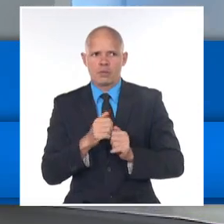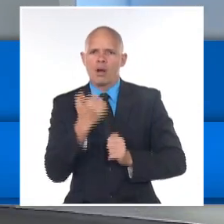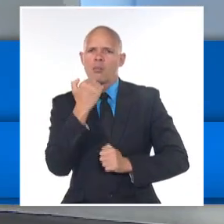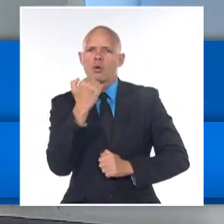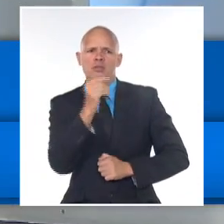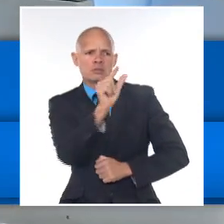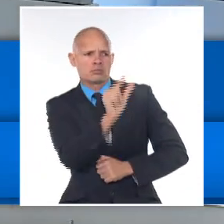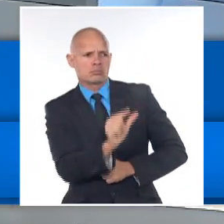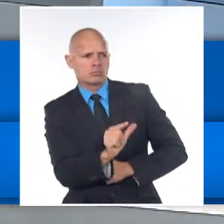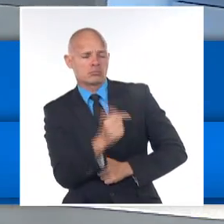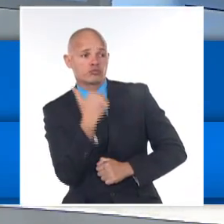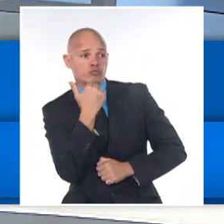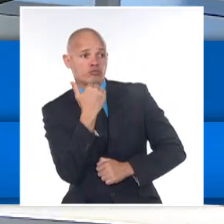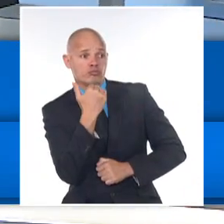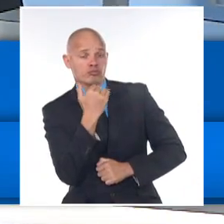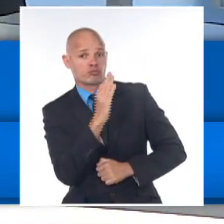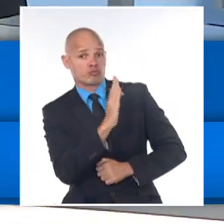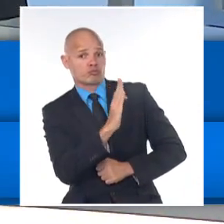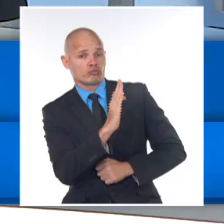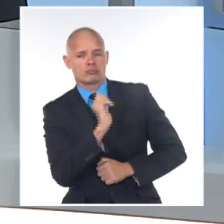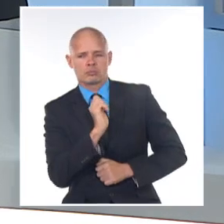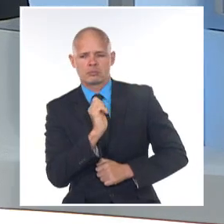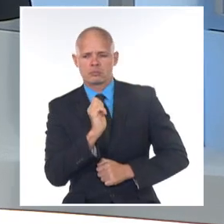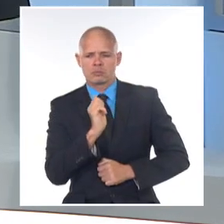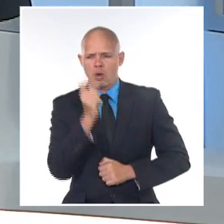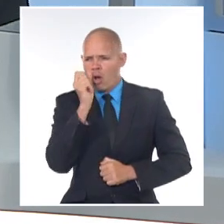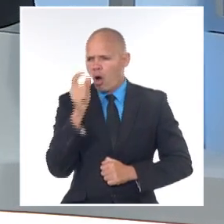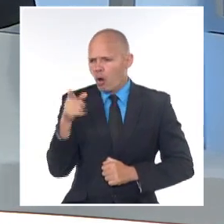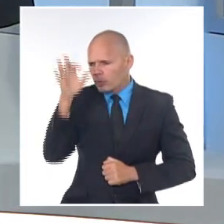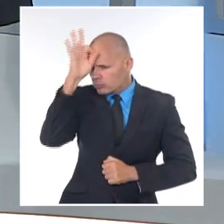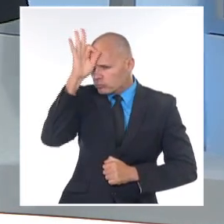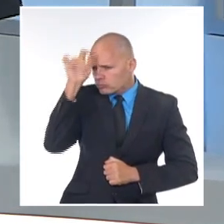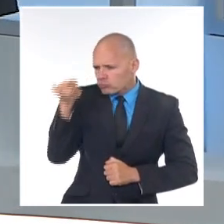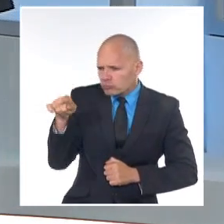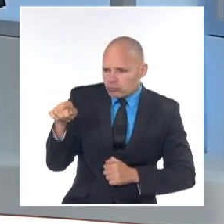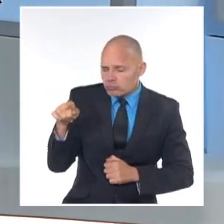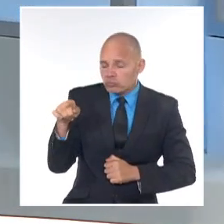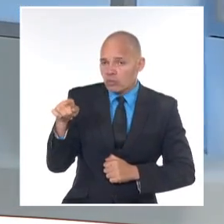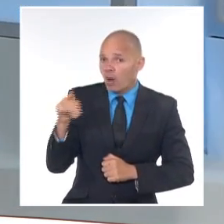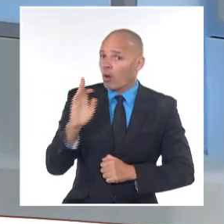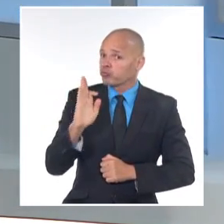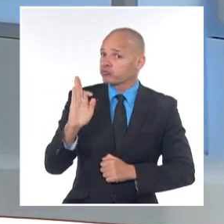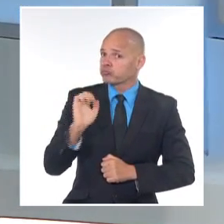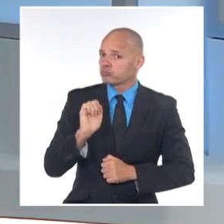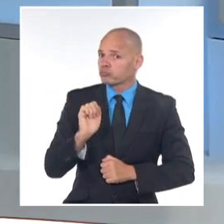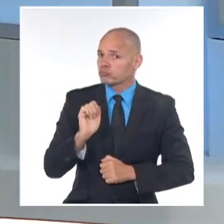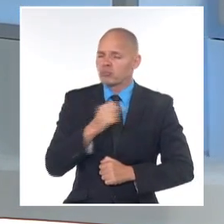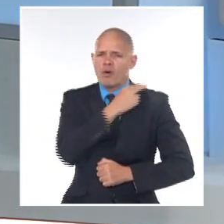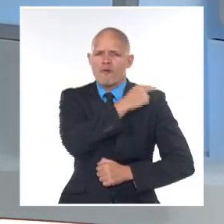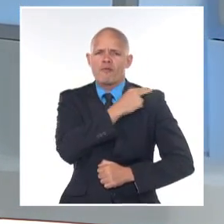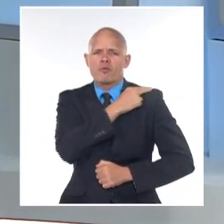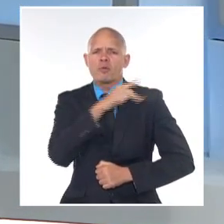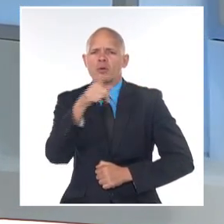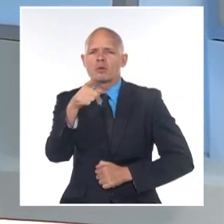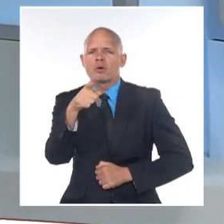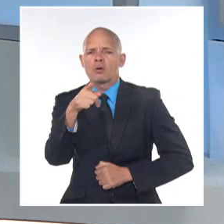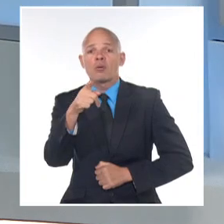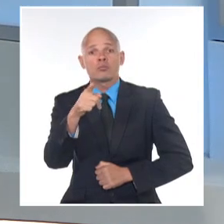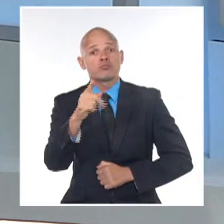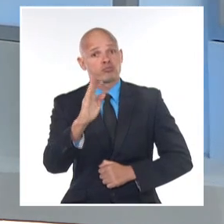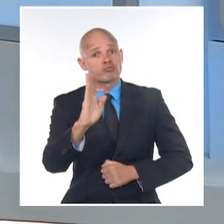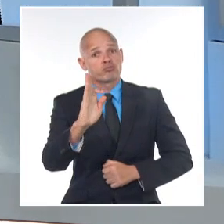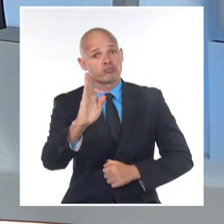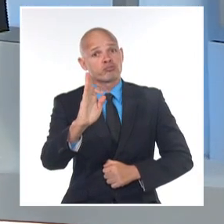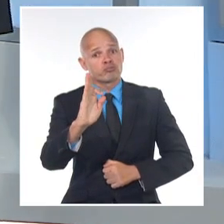del respeto a un inspector que está en el ejercicio de sus funciones, del debido respeto a cualquier funcionario o autoridad que esté cumpliendo con lo que